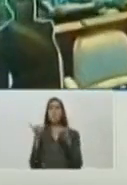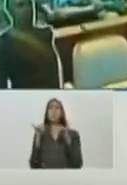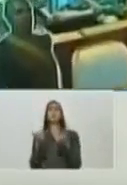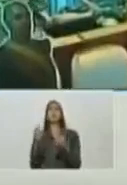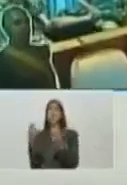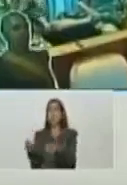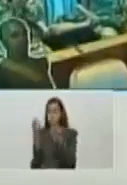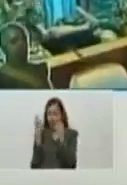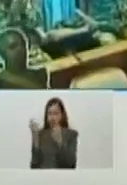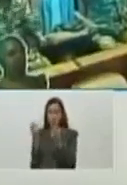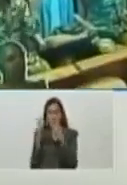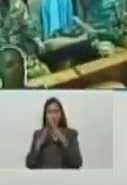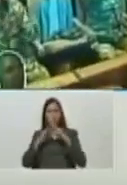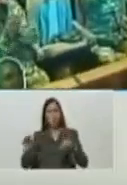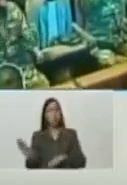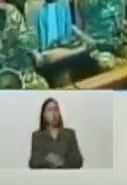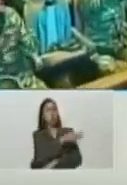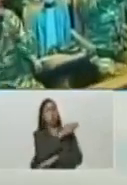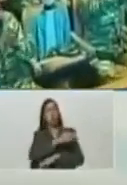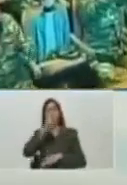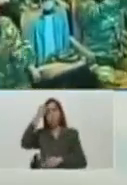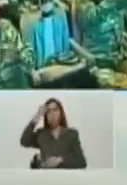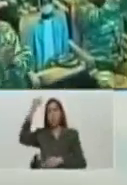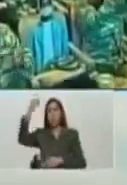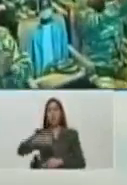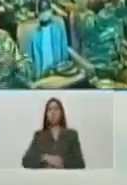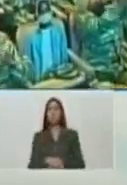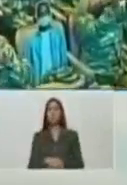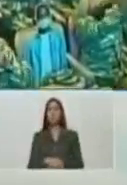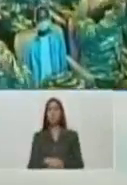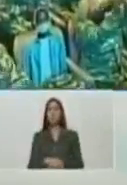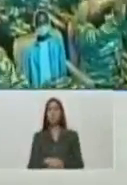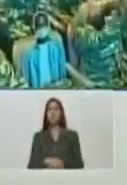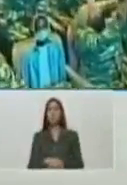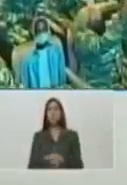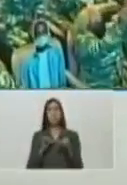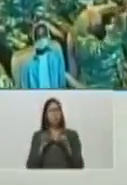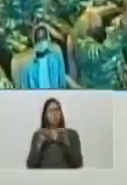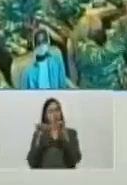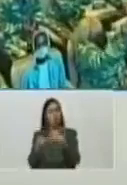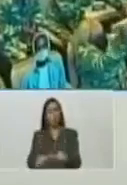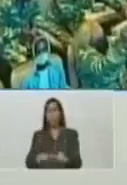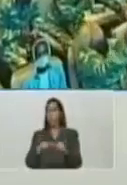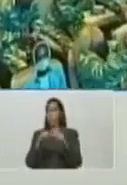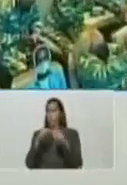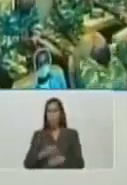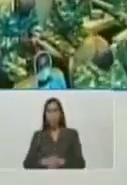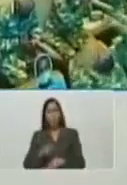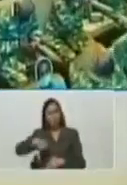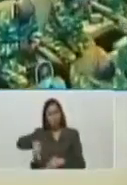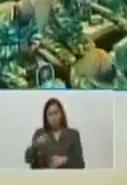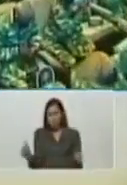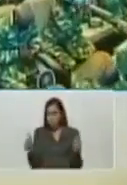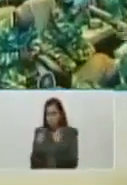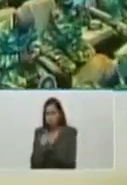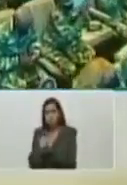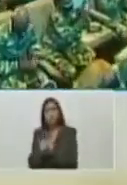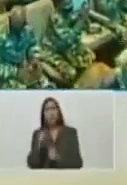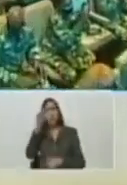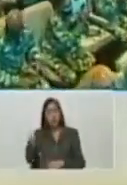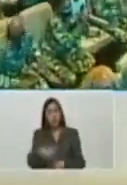enseñado ese canto, esa idea. Y aquí sigo, carajo, y aquí voy a seguir con ustedes. Y a usted, camarada